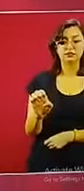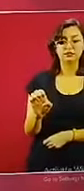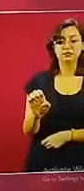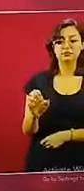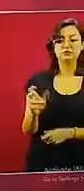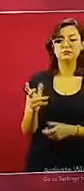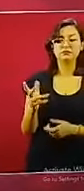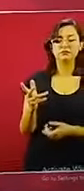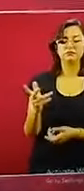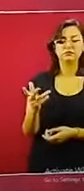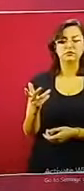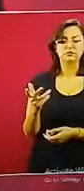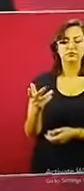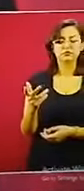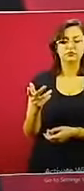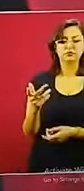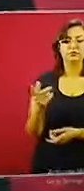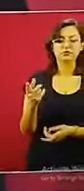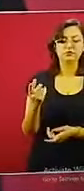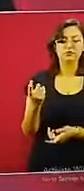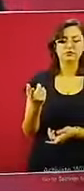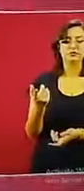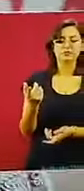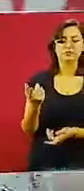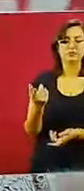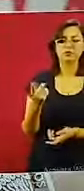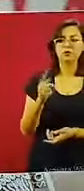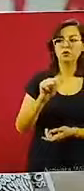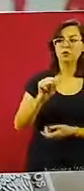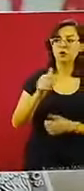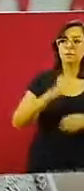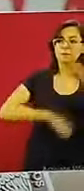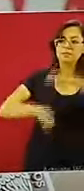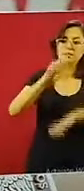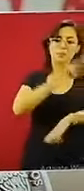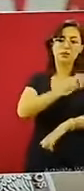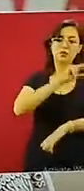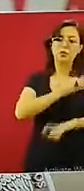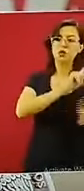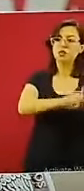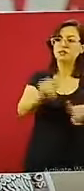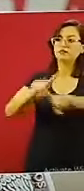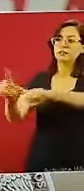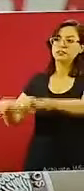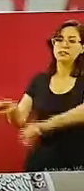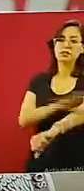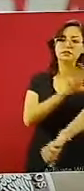le compra energía a particulares.